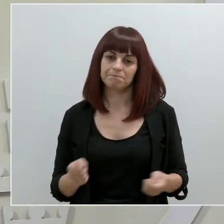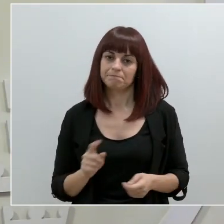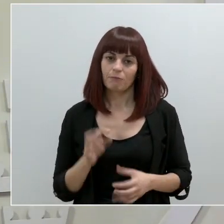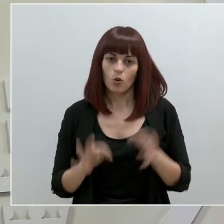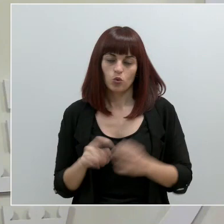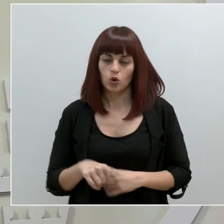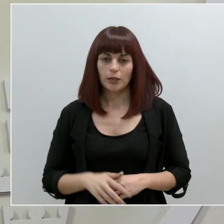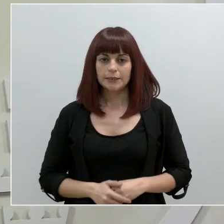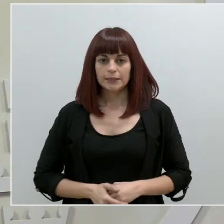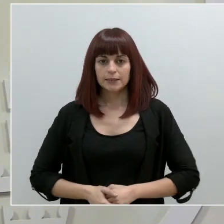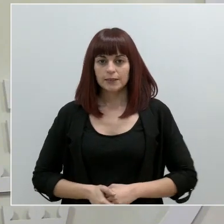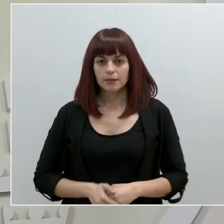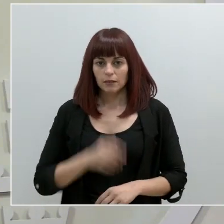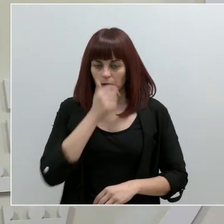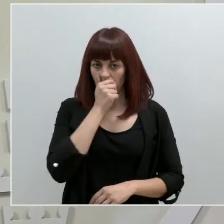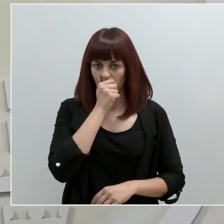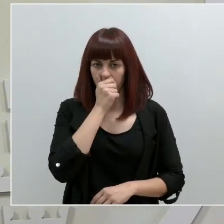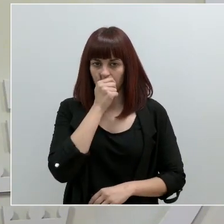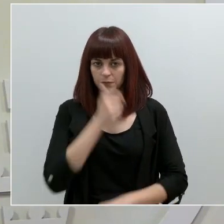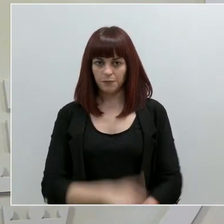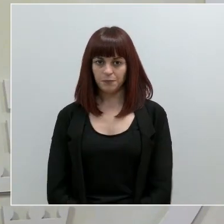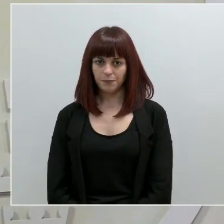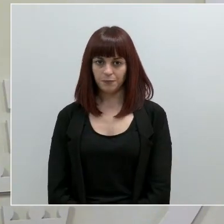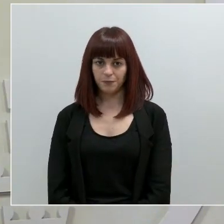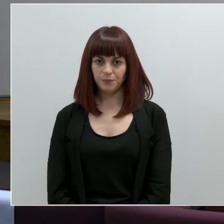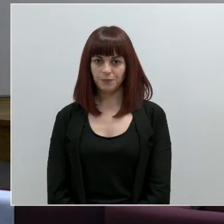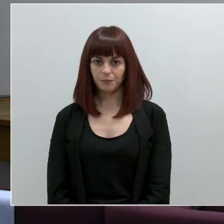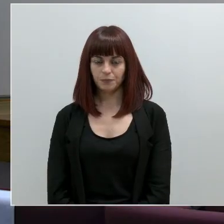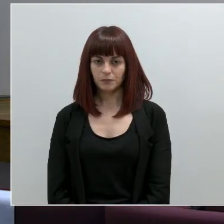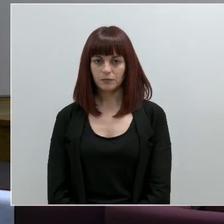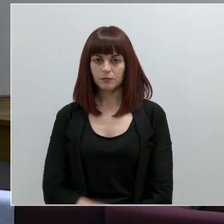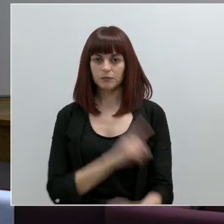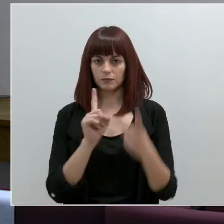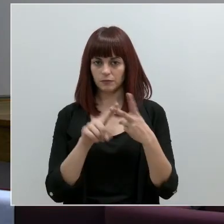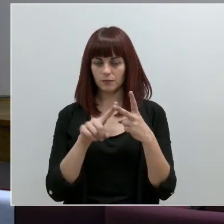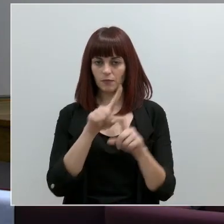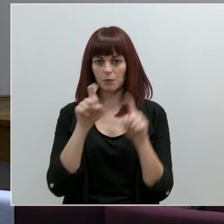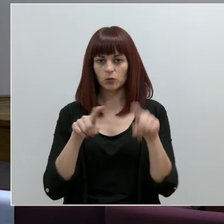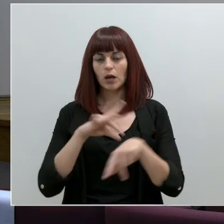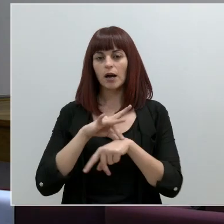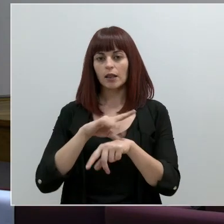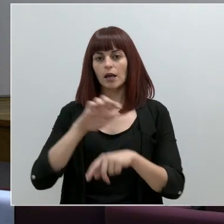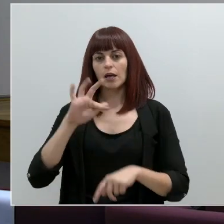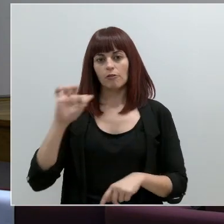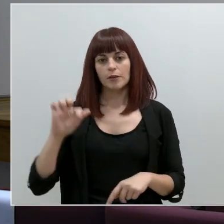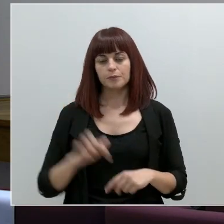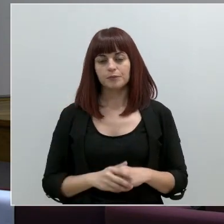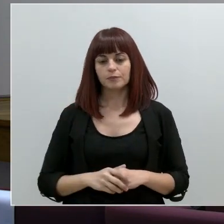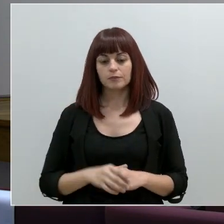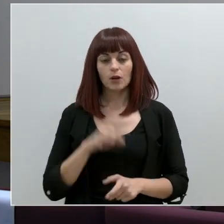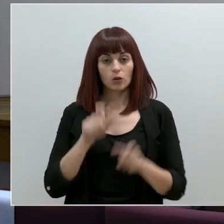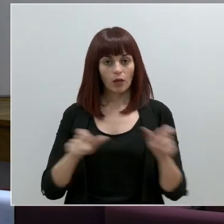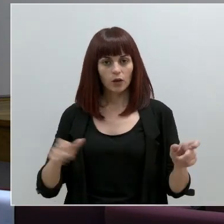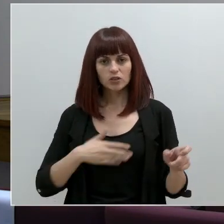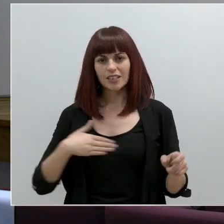carnet de vacunación para este tema. La segunda pregunta de la agencia EFE es la siguiente. Los ciudadanos